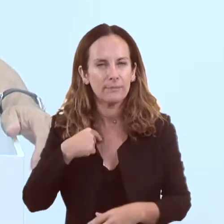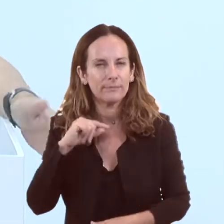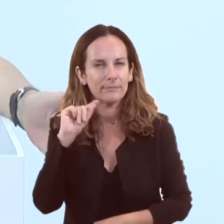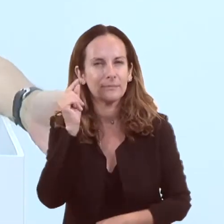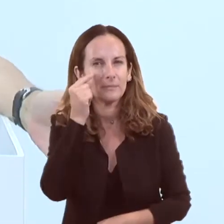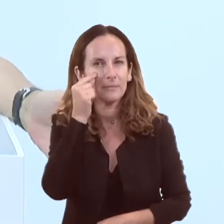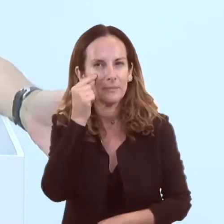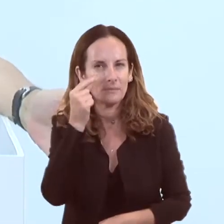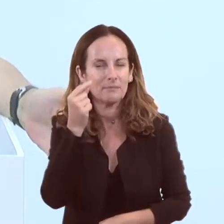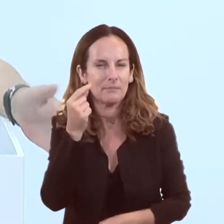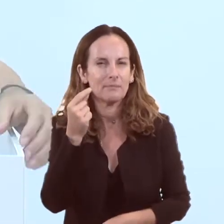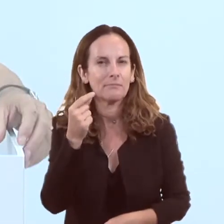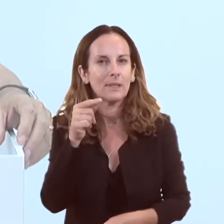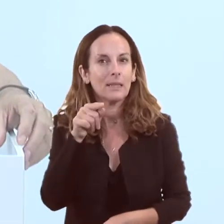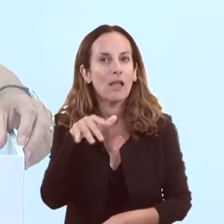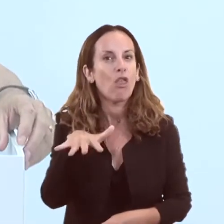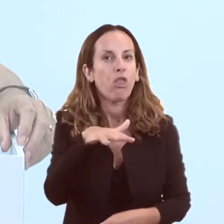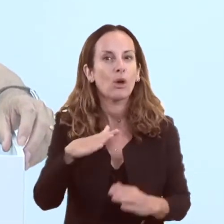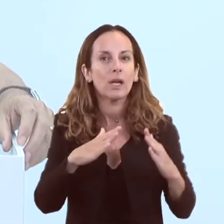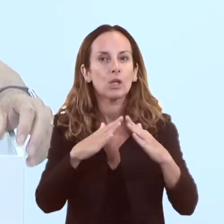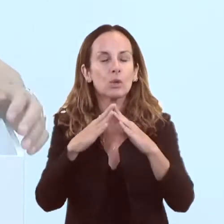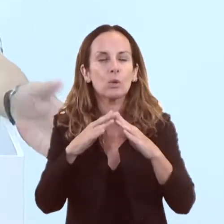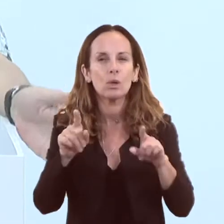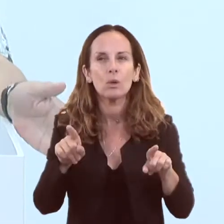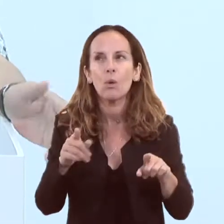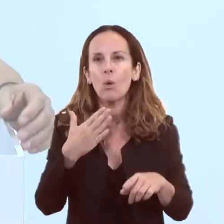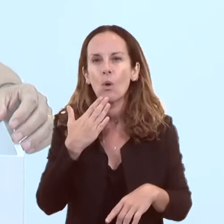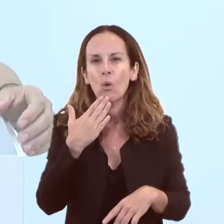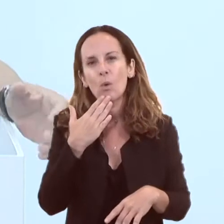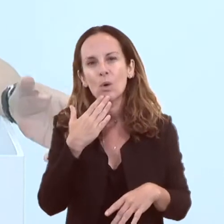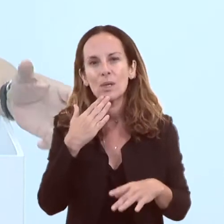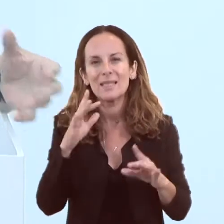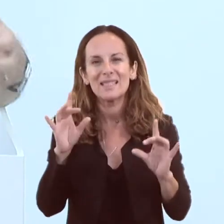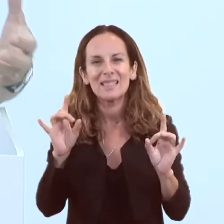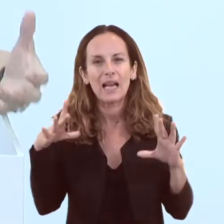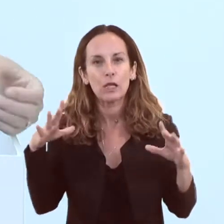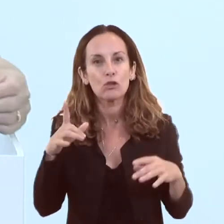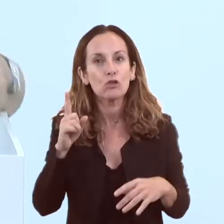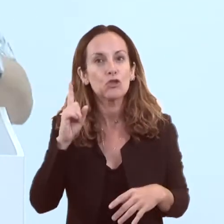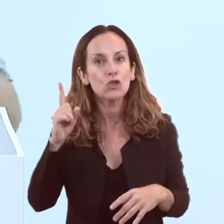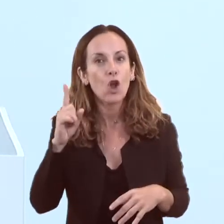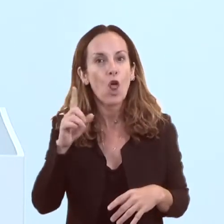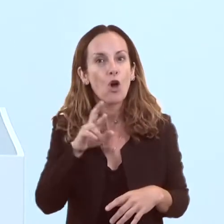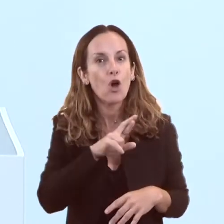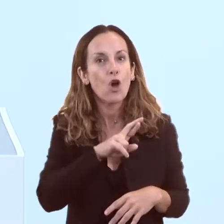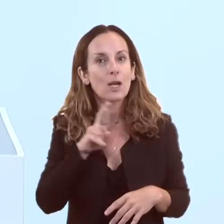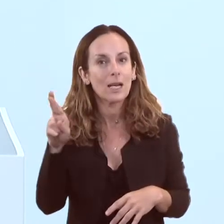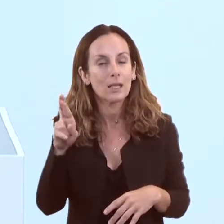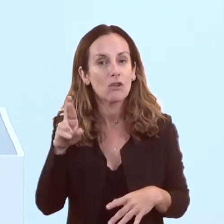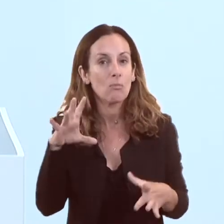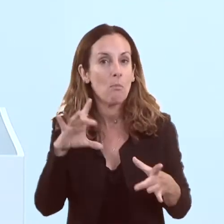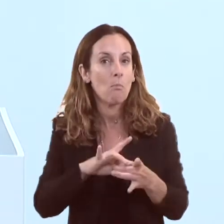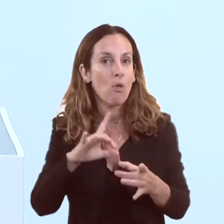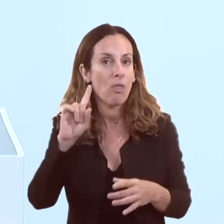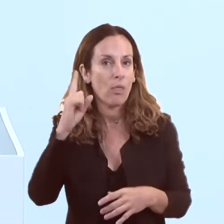carácter sagrado que tienen desde un punto de vista también religioso pero no solo ya desde un punto de vista